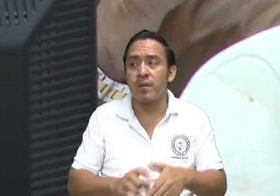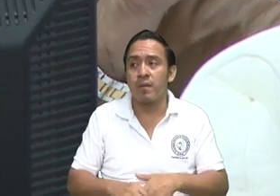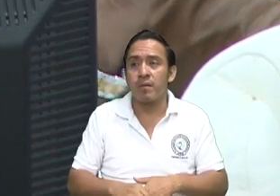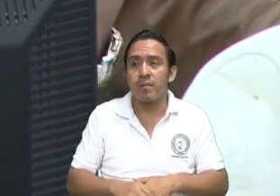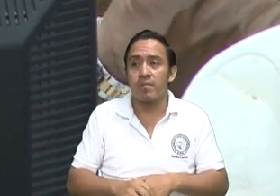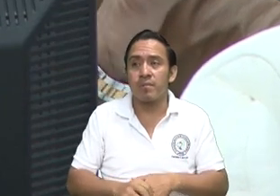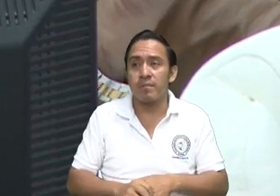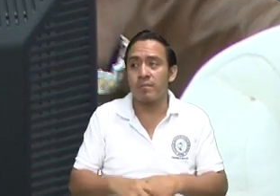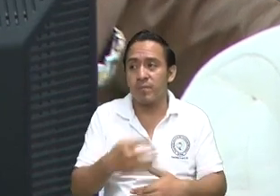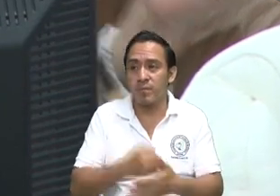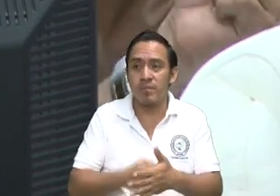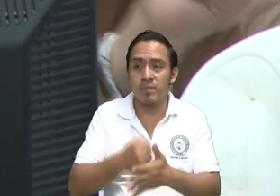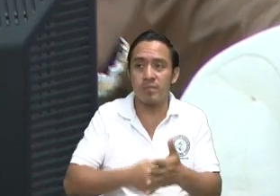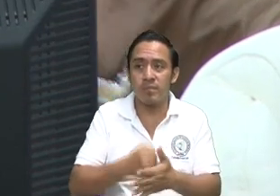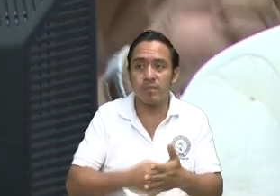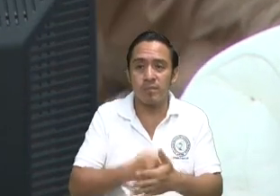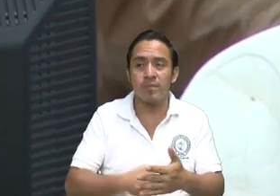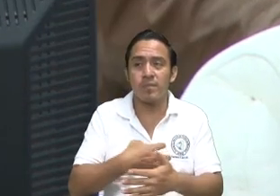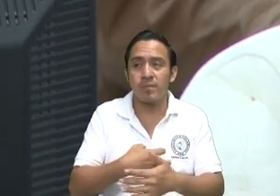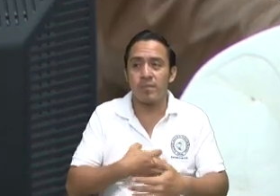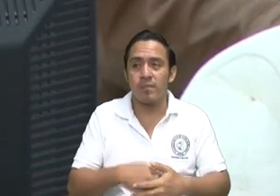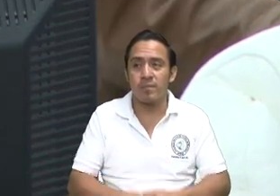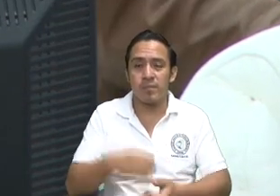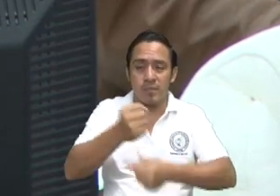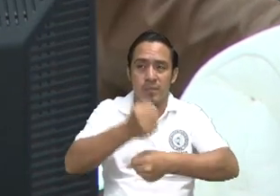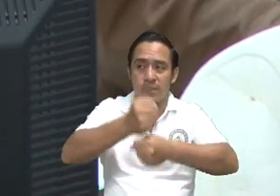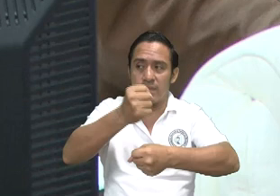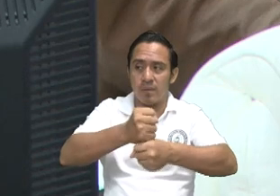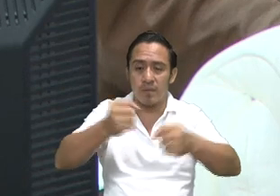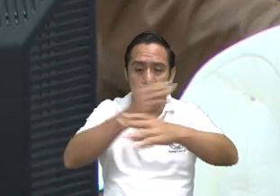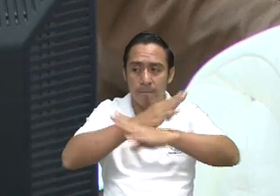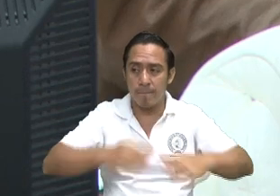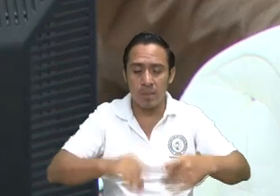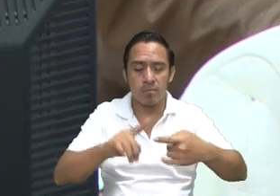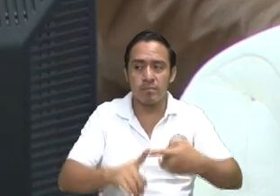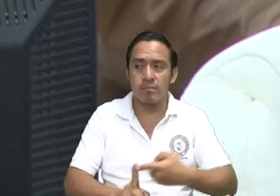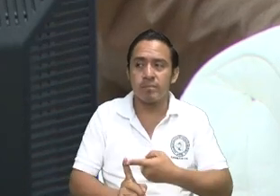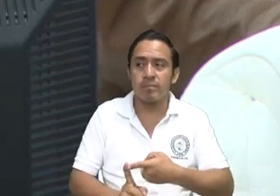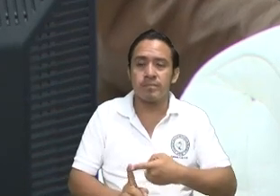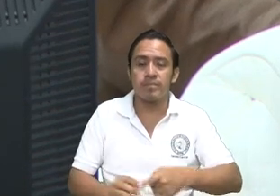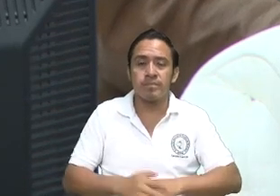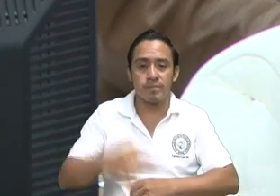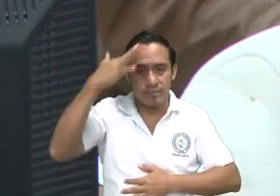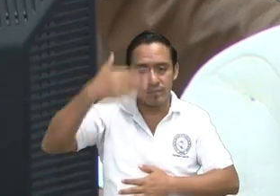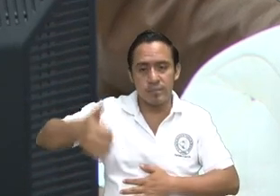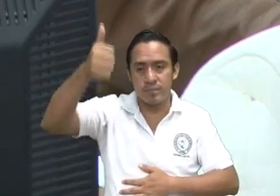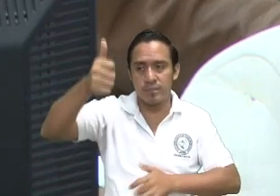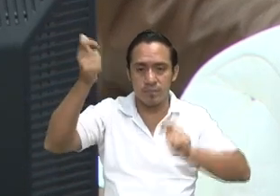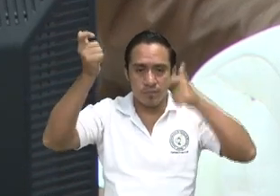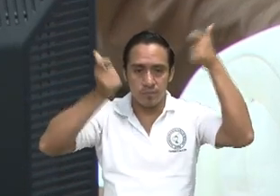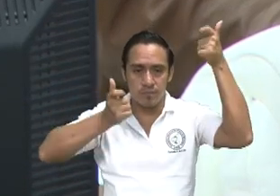hemos luchado, hemos trabajado para vivir en paz. El general Augusto C.